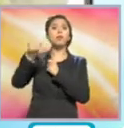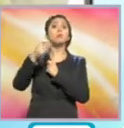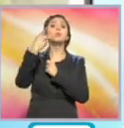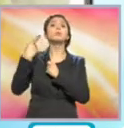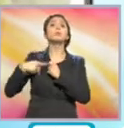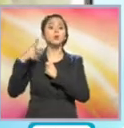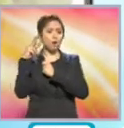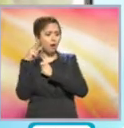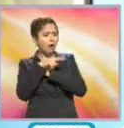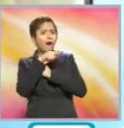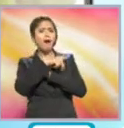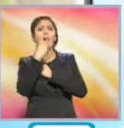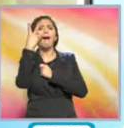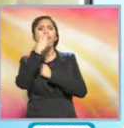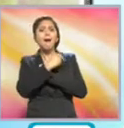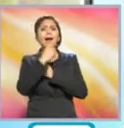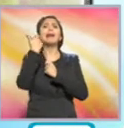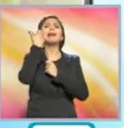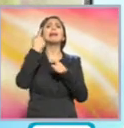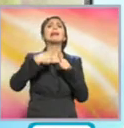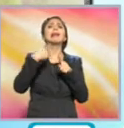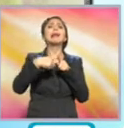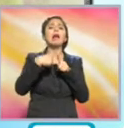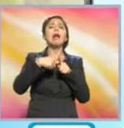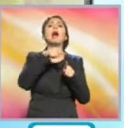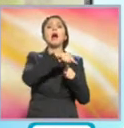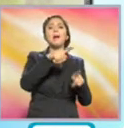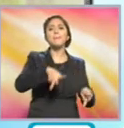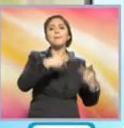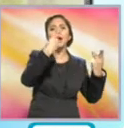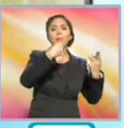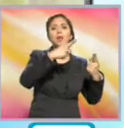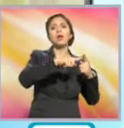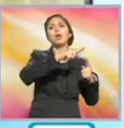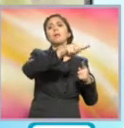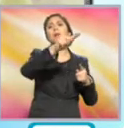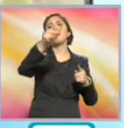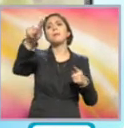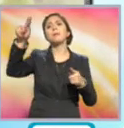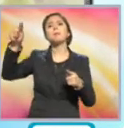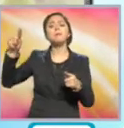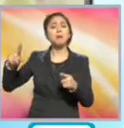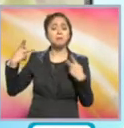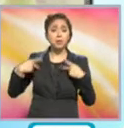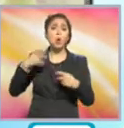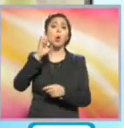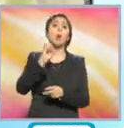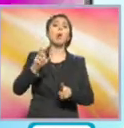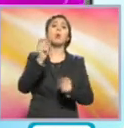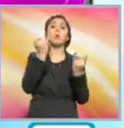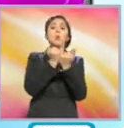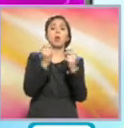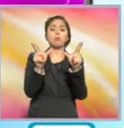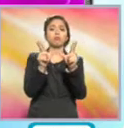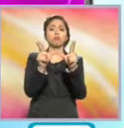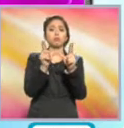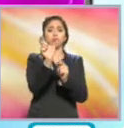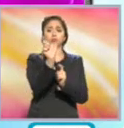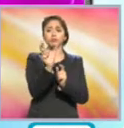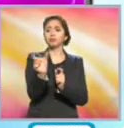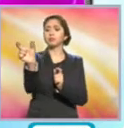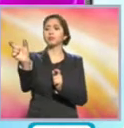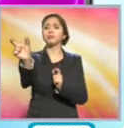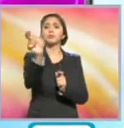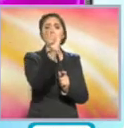tus tarjetitas, ¿no? Y tal vez ese mismo que compró, ya luego que su plantita está, digamos, en descanso para volver a florecer, compra otra y las